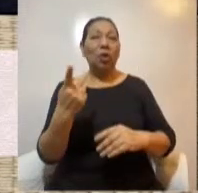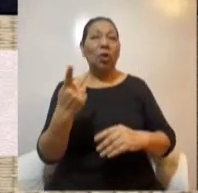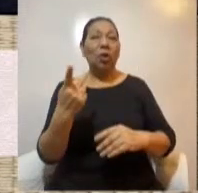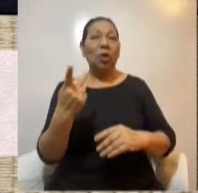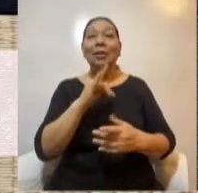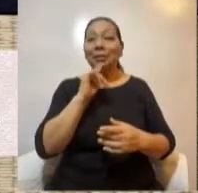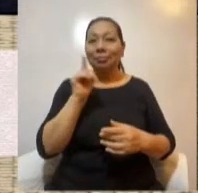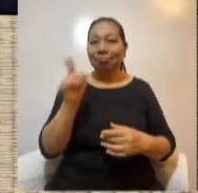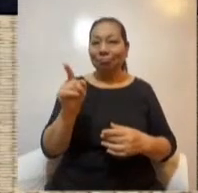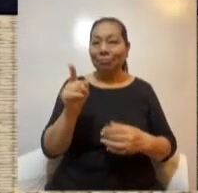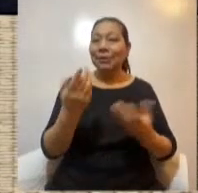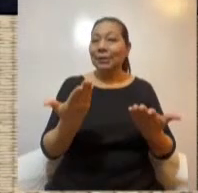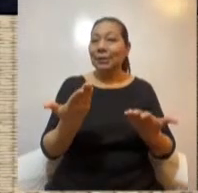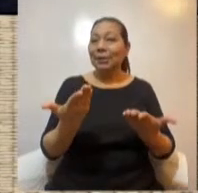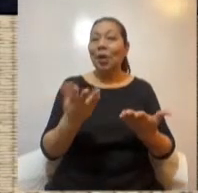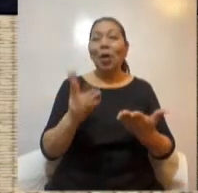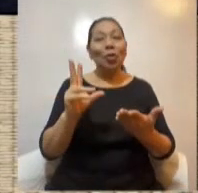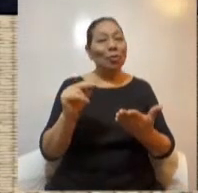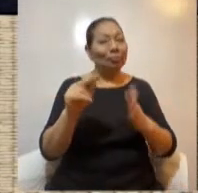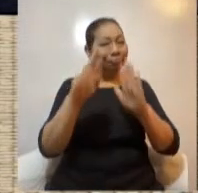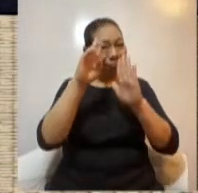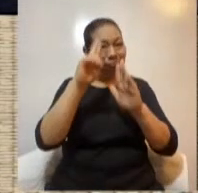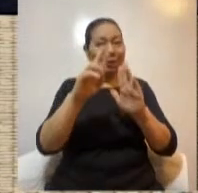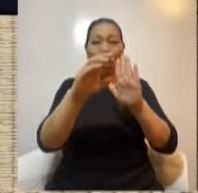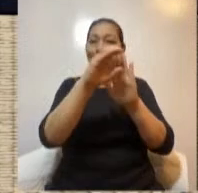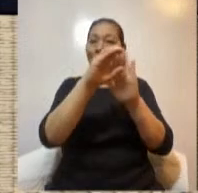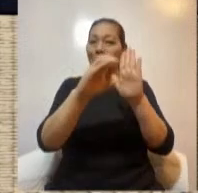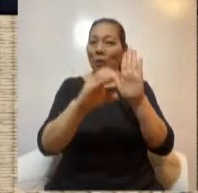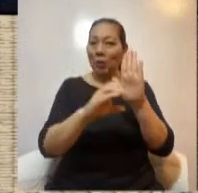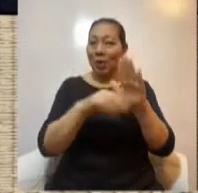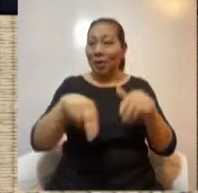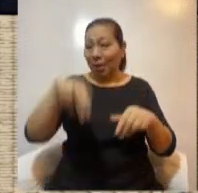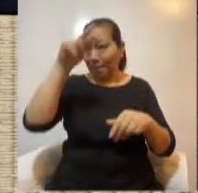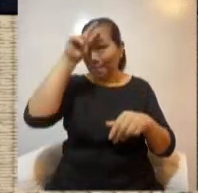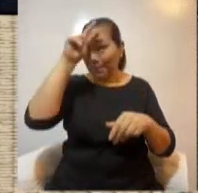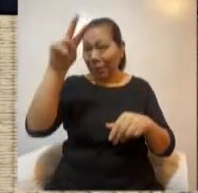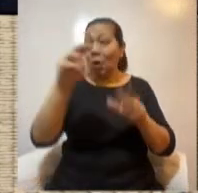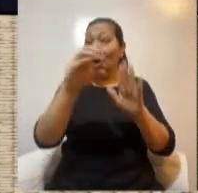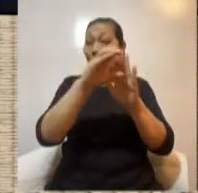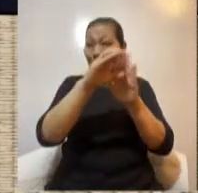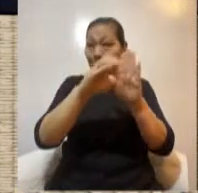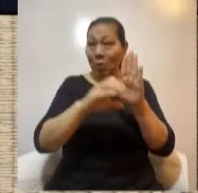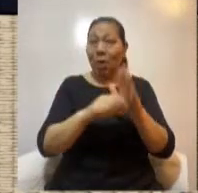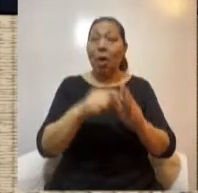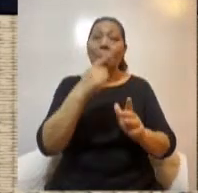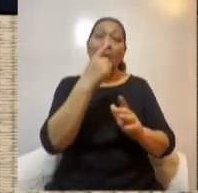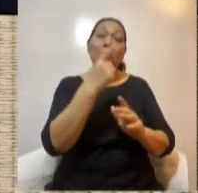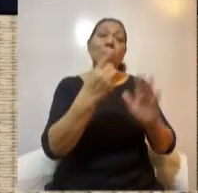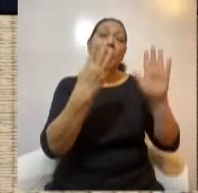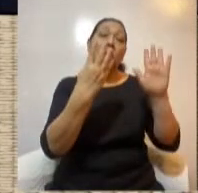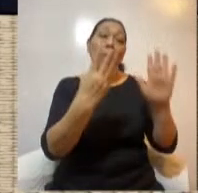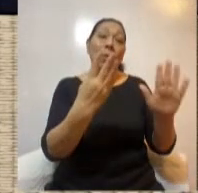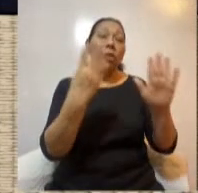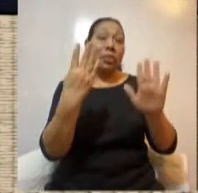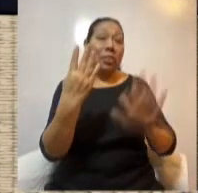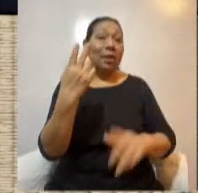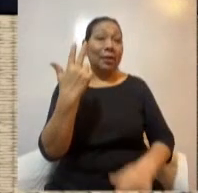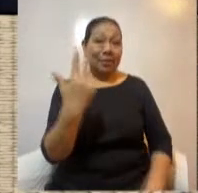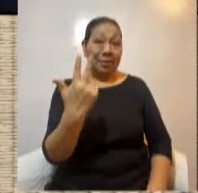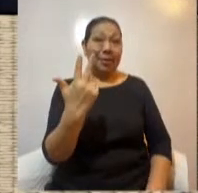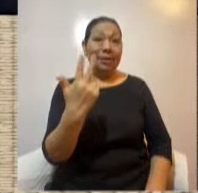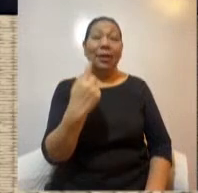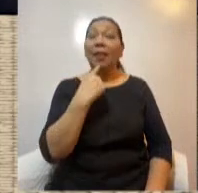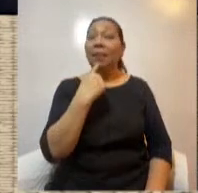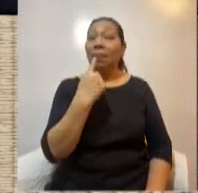1972 y la ley fue declarada inconstitucional. En el Perú, la Constitución de